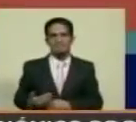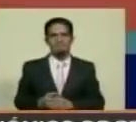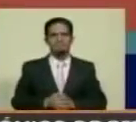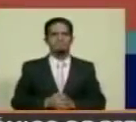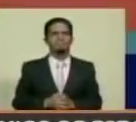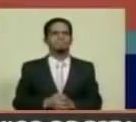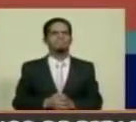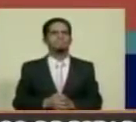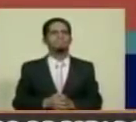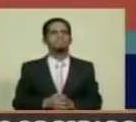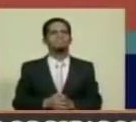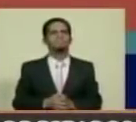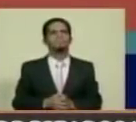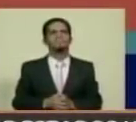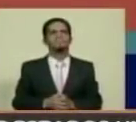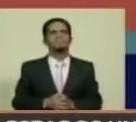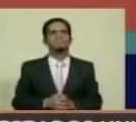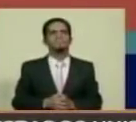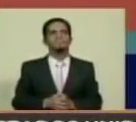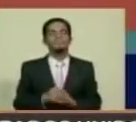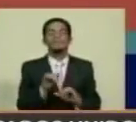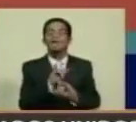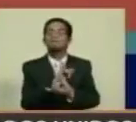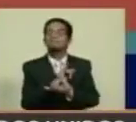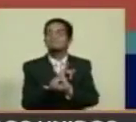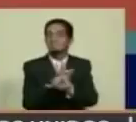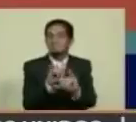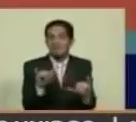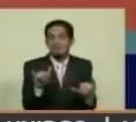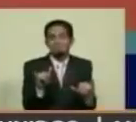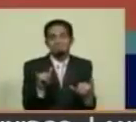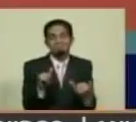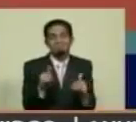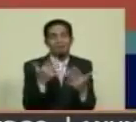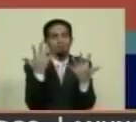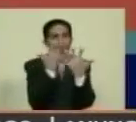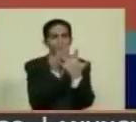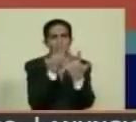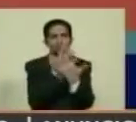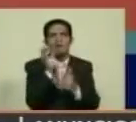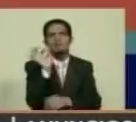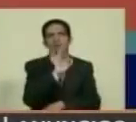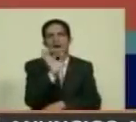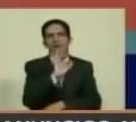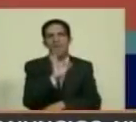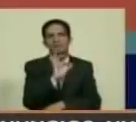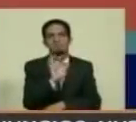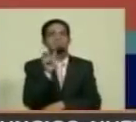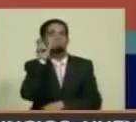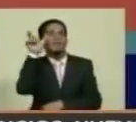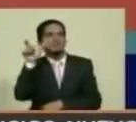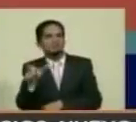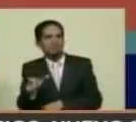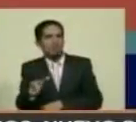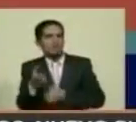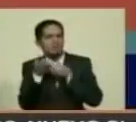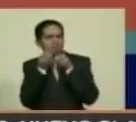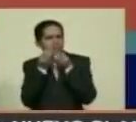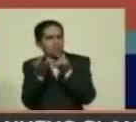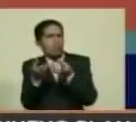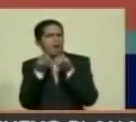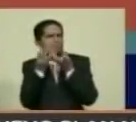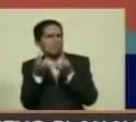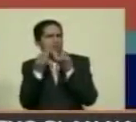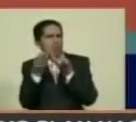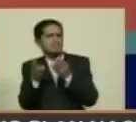frustración. Ya no hay ninguna duda por las confesiones voluntarias que han hecho